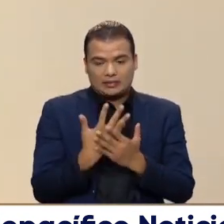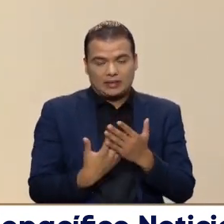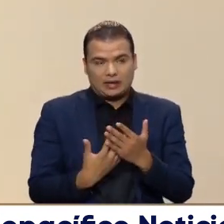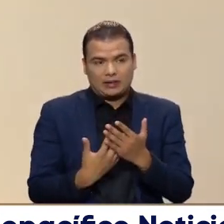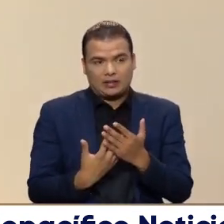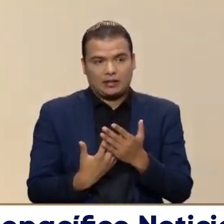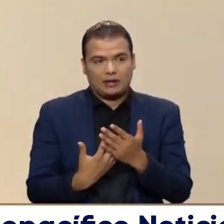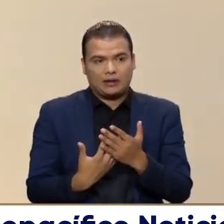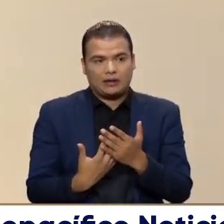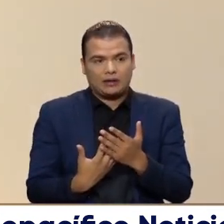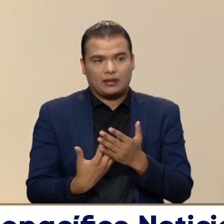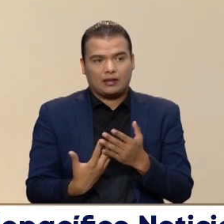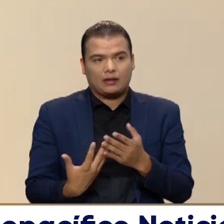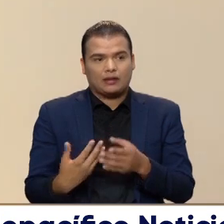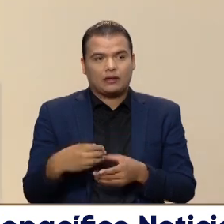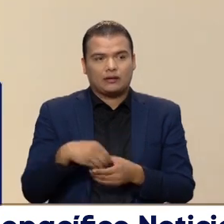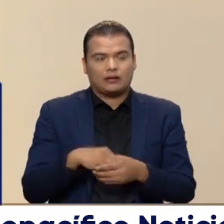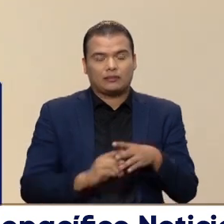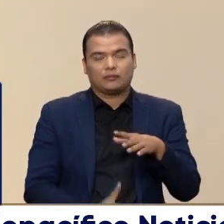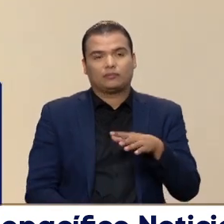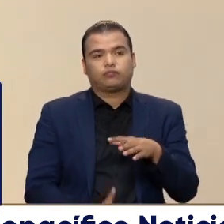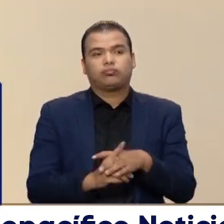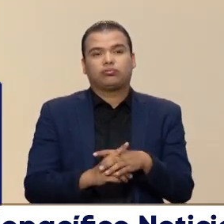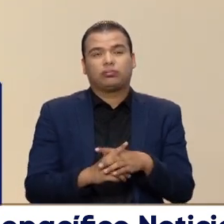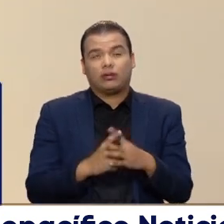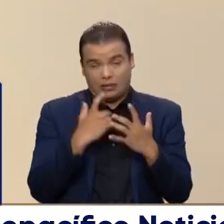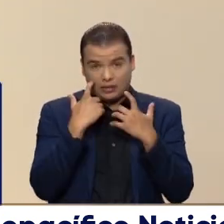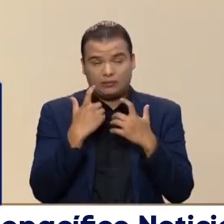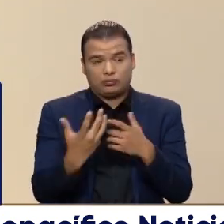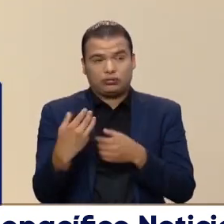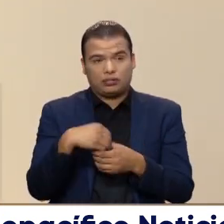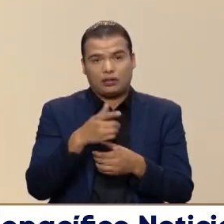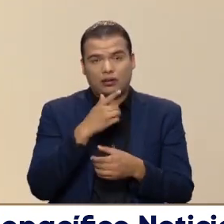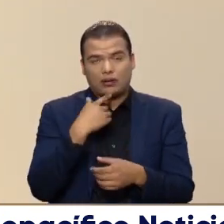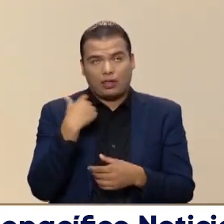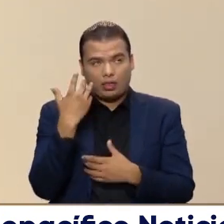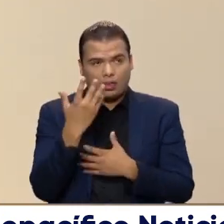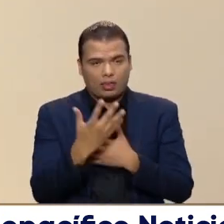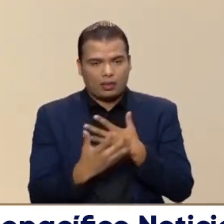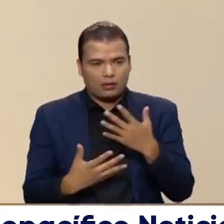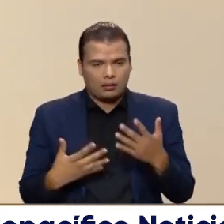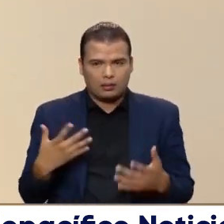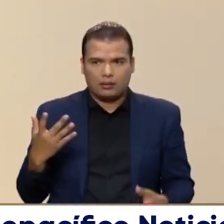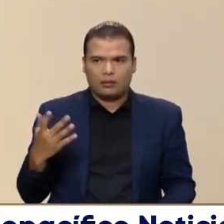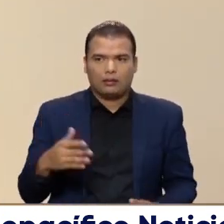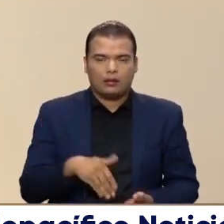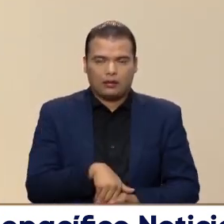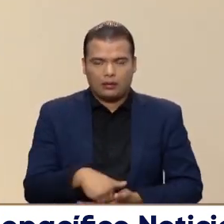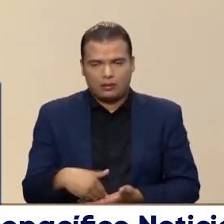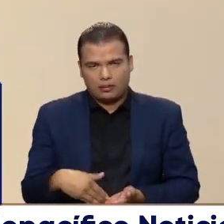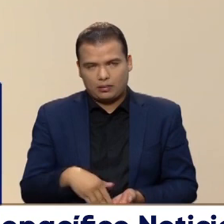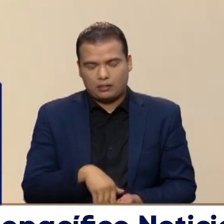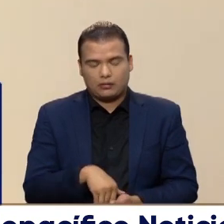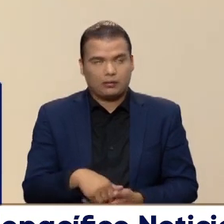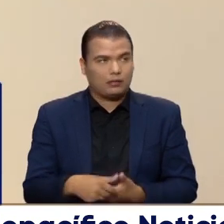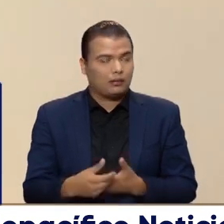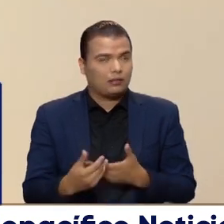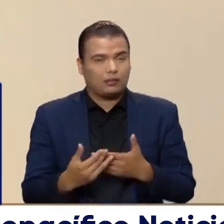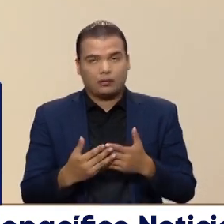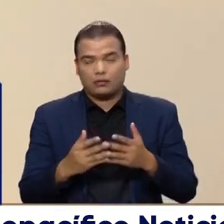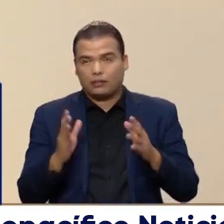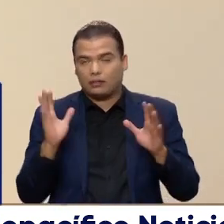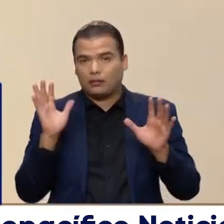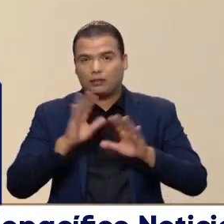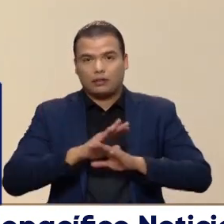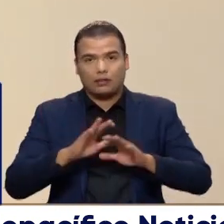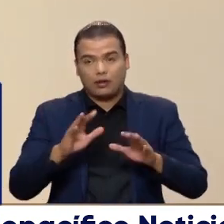ya empieza a aparecer estupor, obnubilación, lenguaje incoherente, podemos llegar a alteraciones del estado de conciencia tan graves como es el